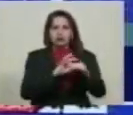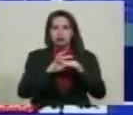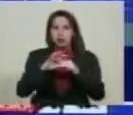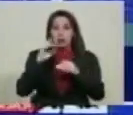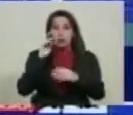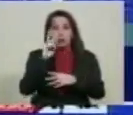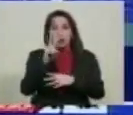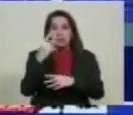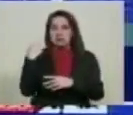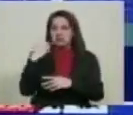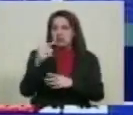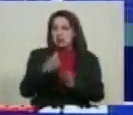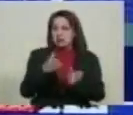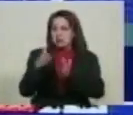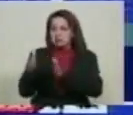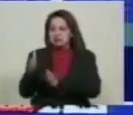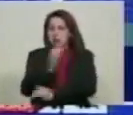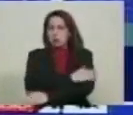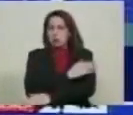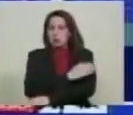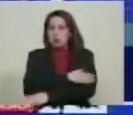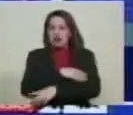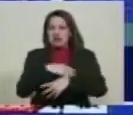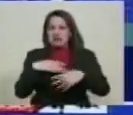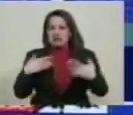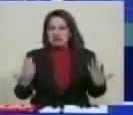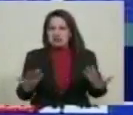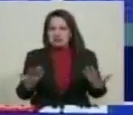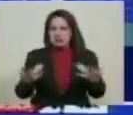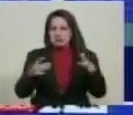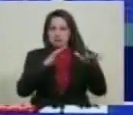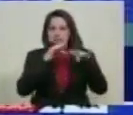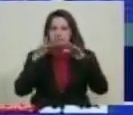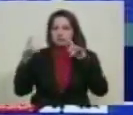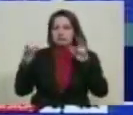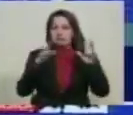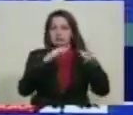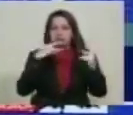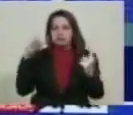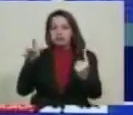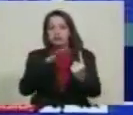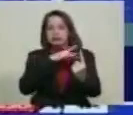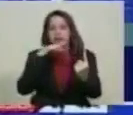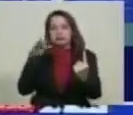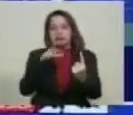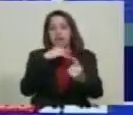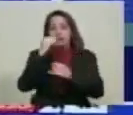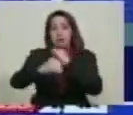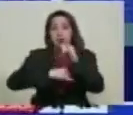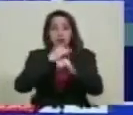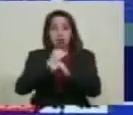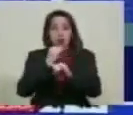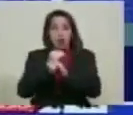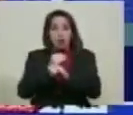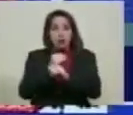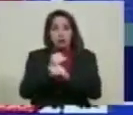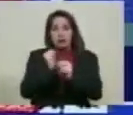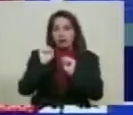Veamos que tenemos del lado de la derecha una conspiración internacional que mantenemos a